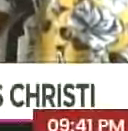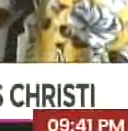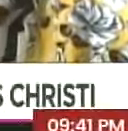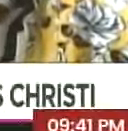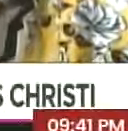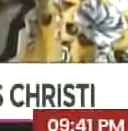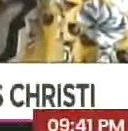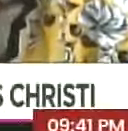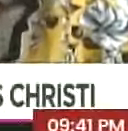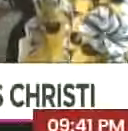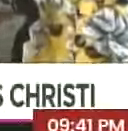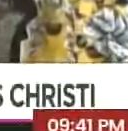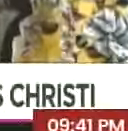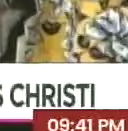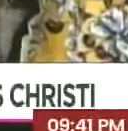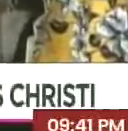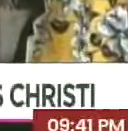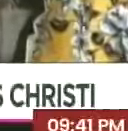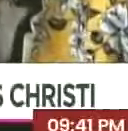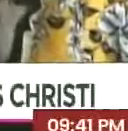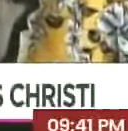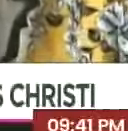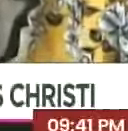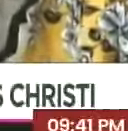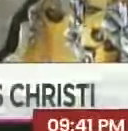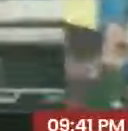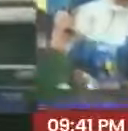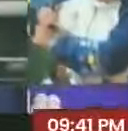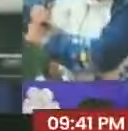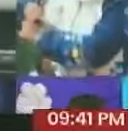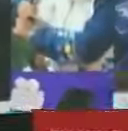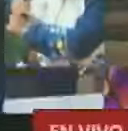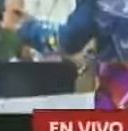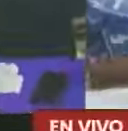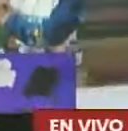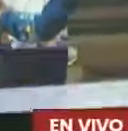¡Gracias, Venezuela! ¡Muchas gracias!